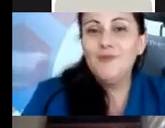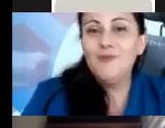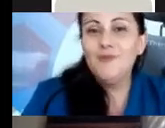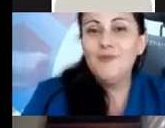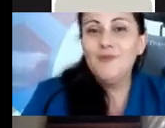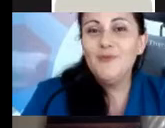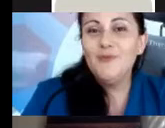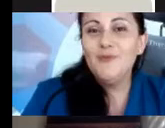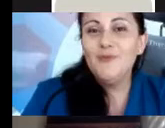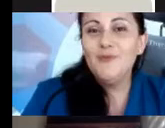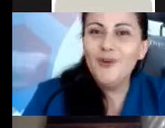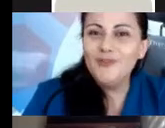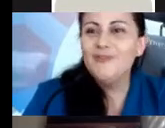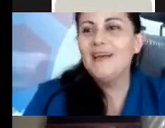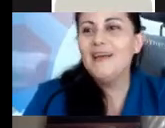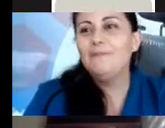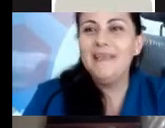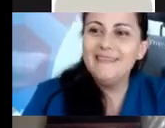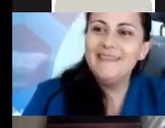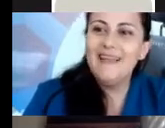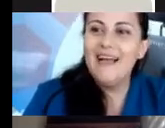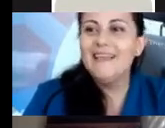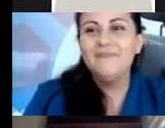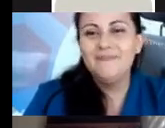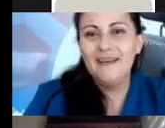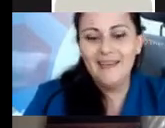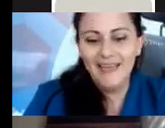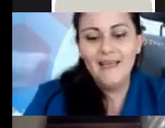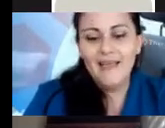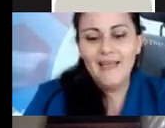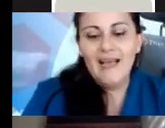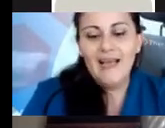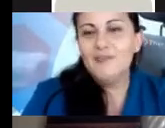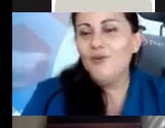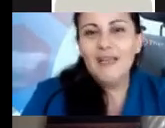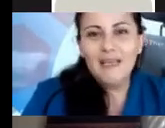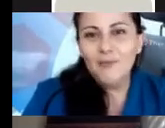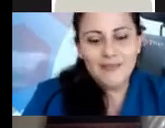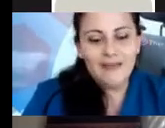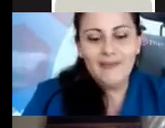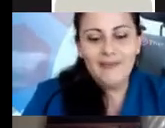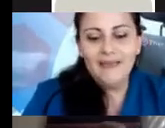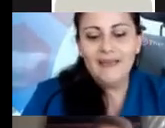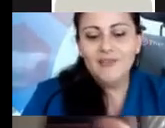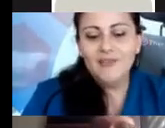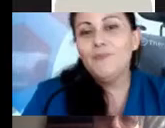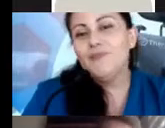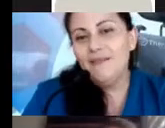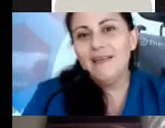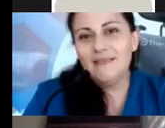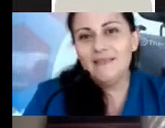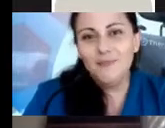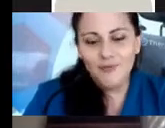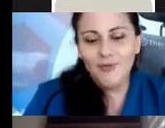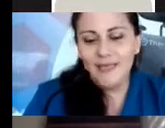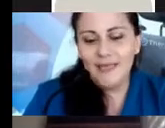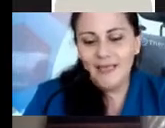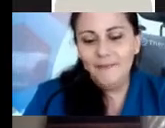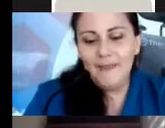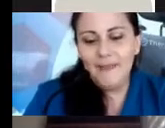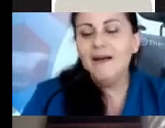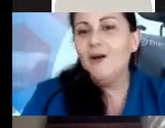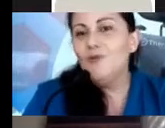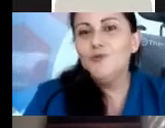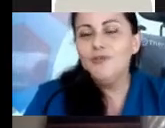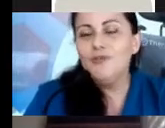a Todd, a Pete, a Nakia, a Daniel, a todo el equipo de Terafin que ha hecho posible que estemos hoy aquí y